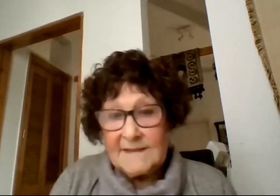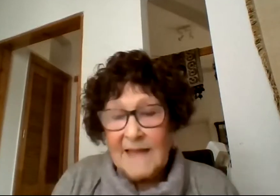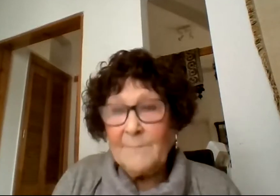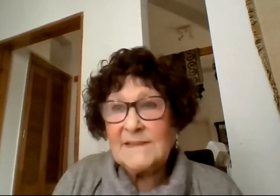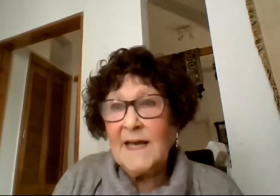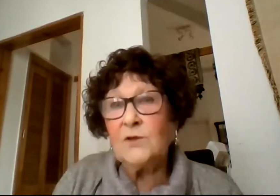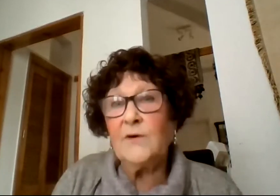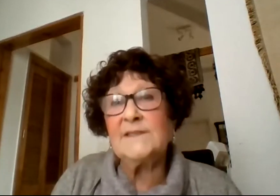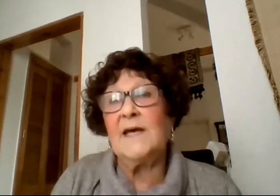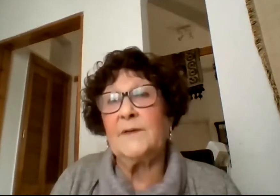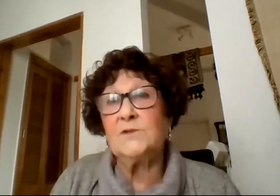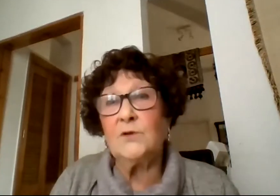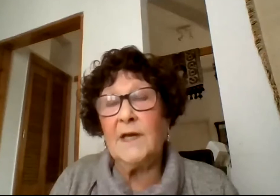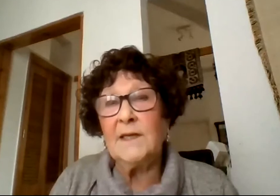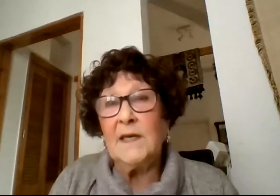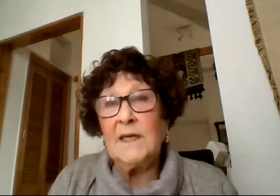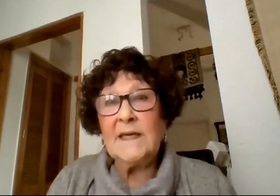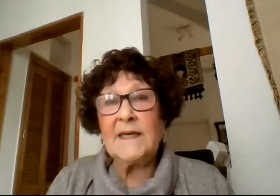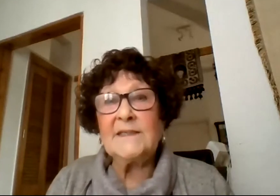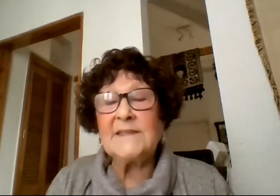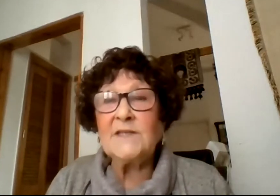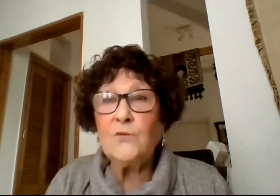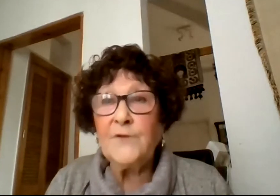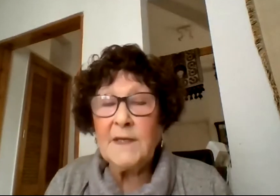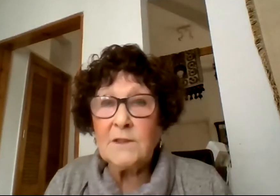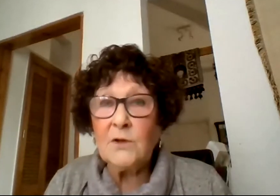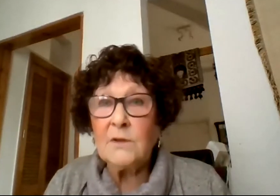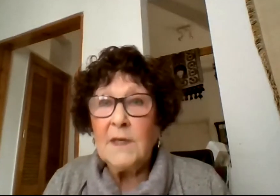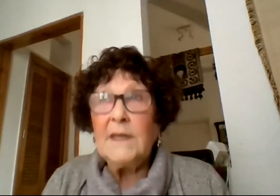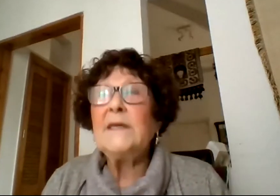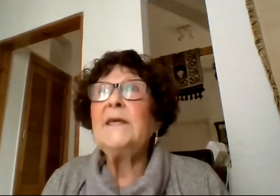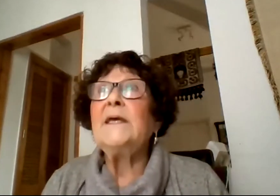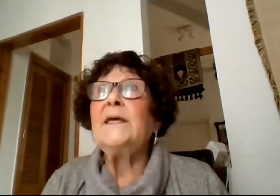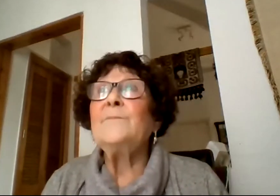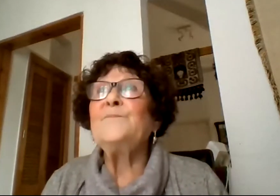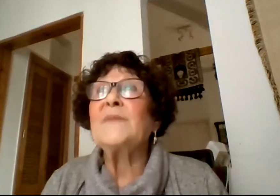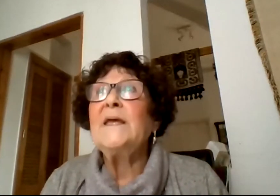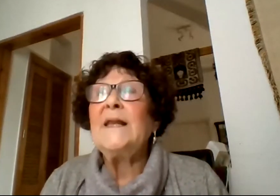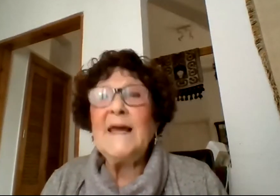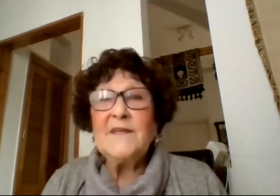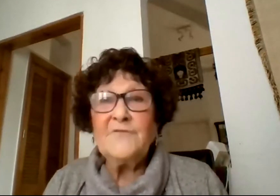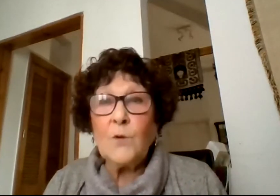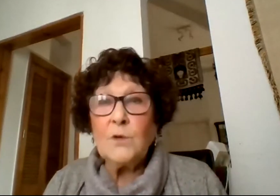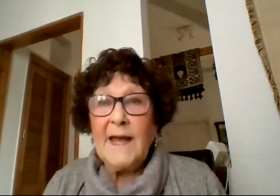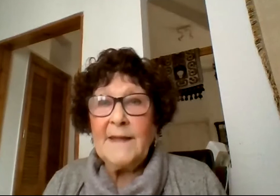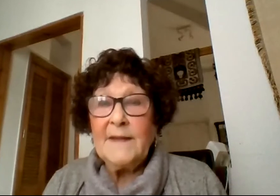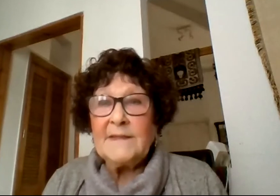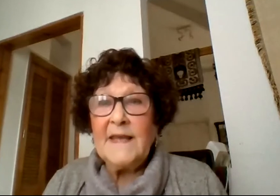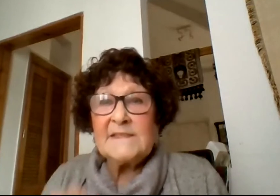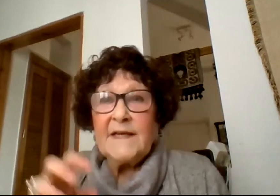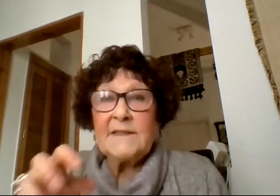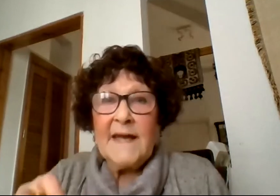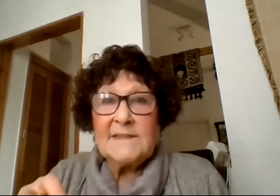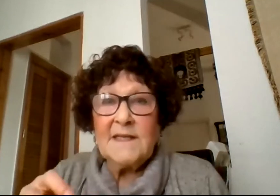Y lo que le está pasando a esa persona es que está sufriendo la dificultad